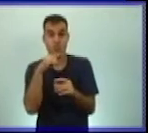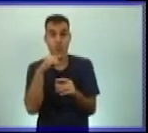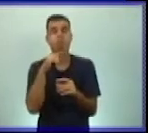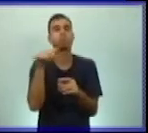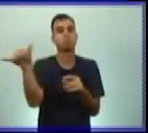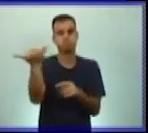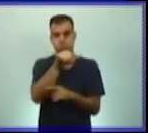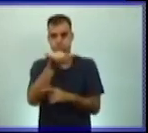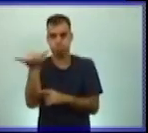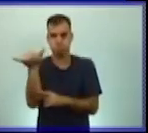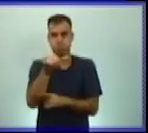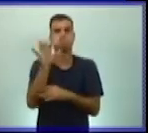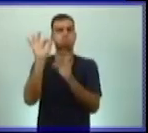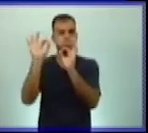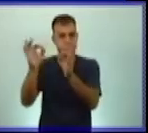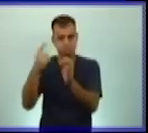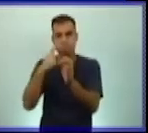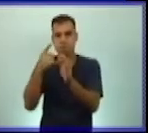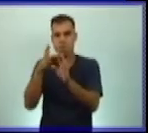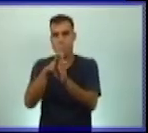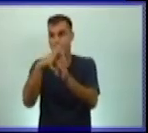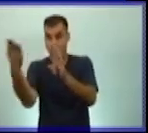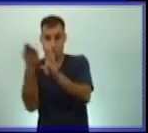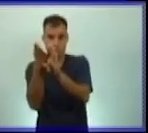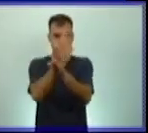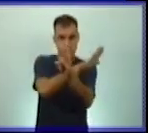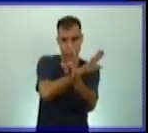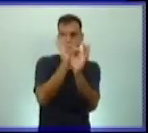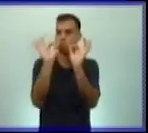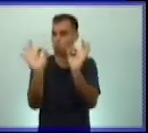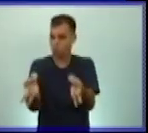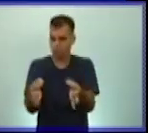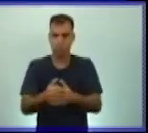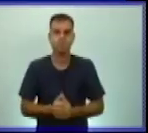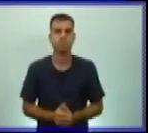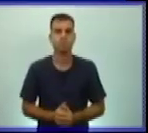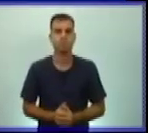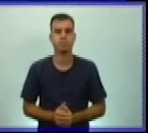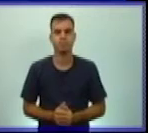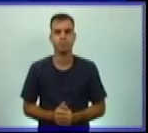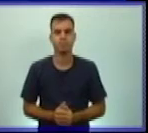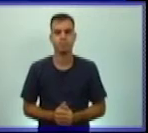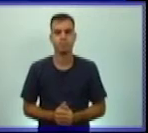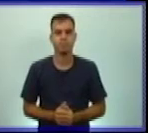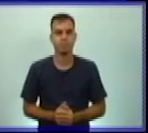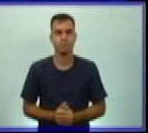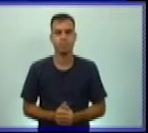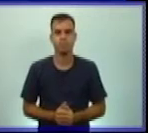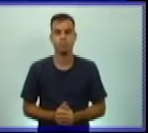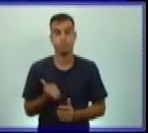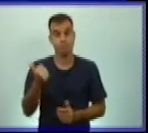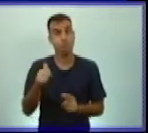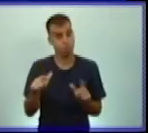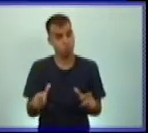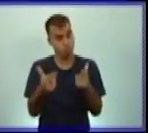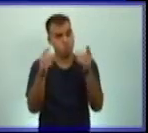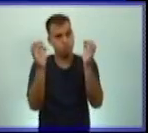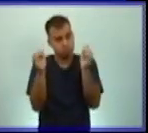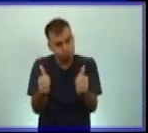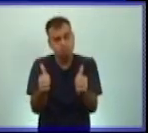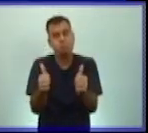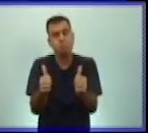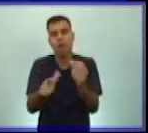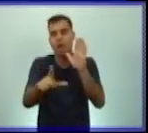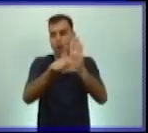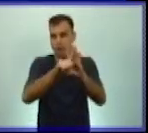iguales antes y después de la reacción química. Por eso es que se cumple la ley de conservación